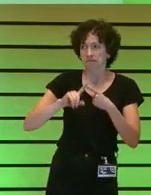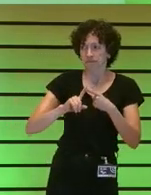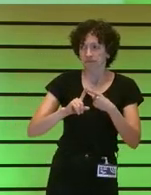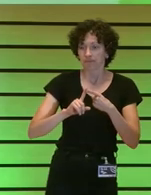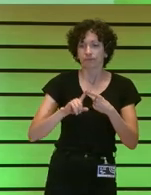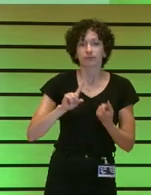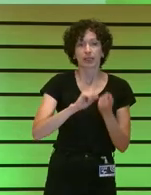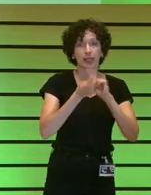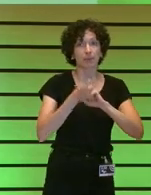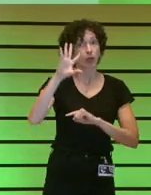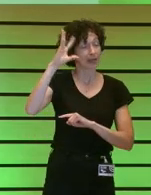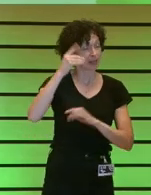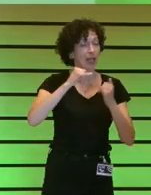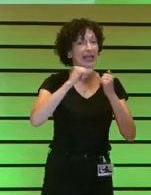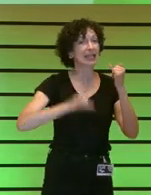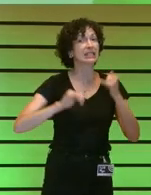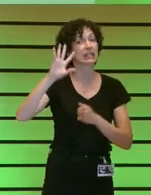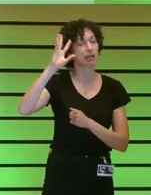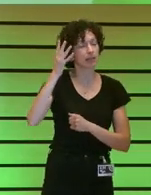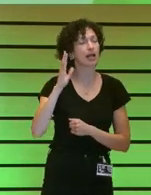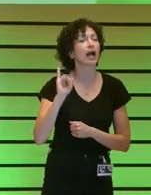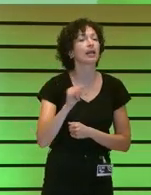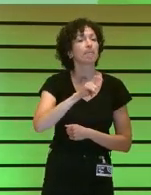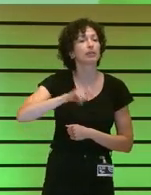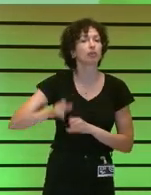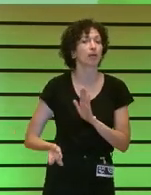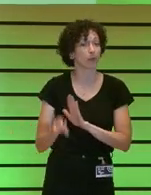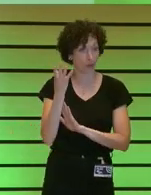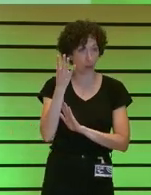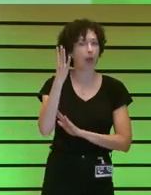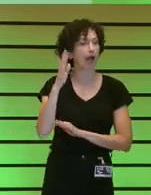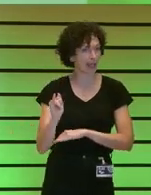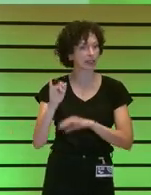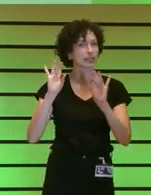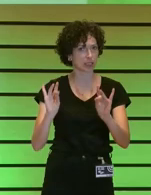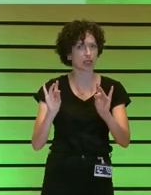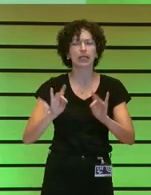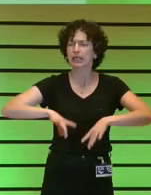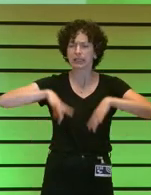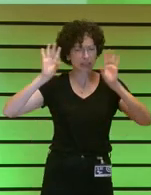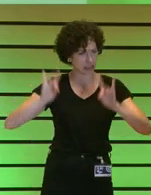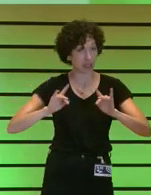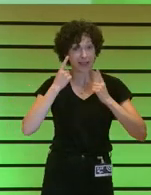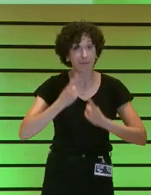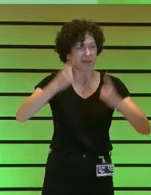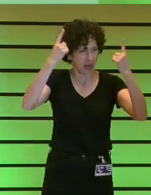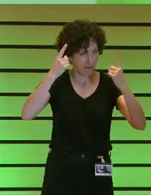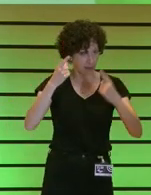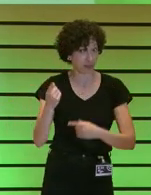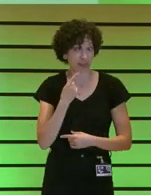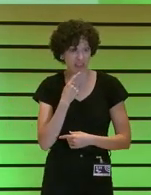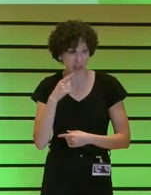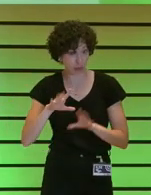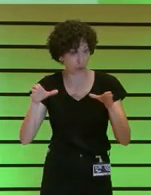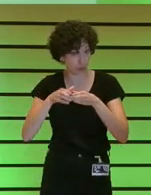un cambio climático una crisis climática provocada por el ser humano y lo dijeron de forma tajante Es la primera vez que